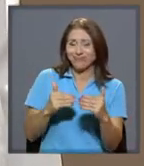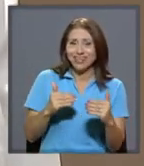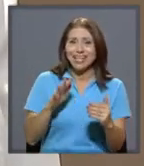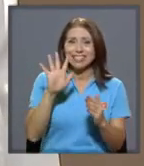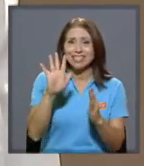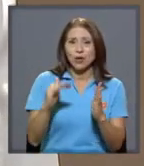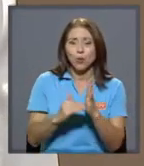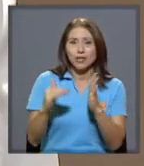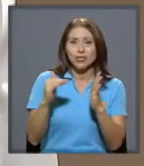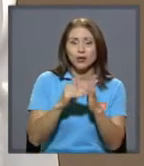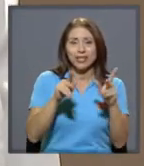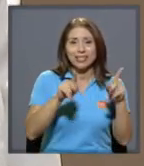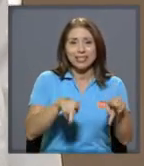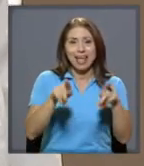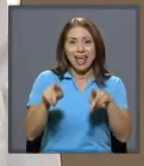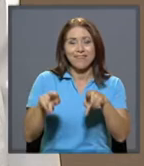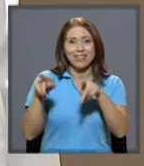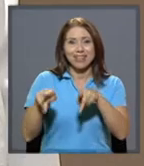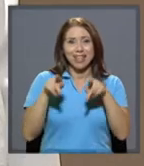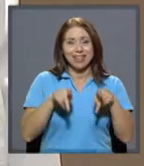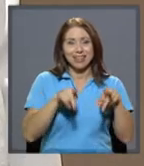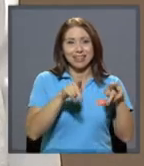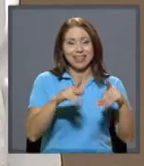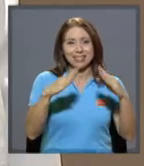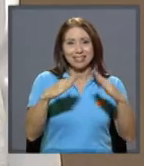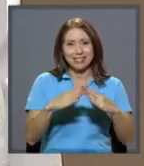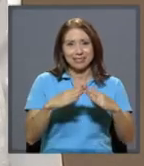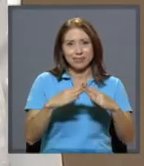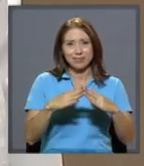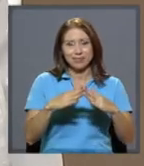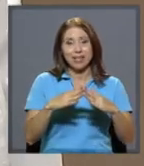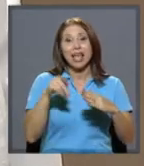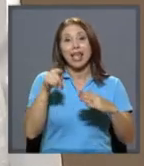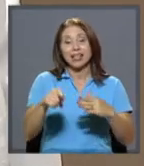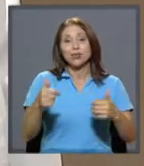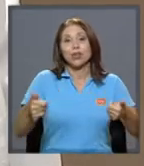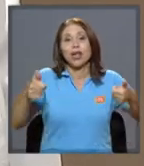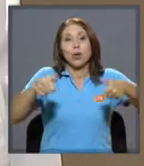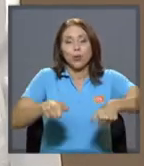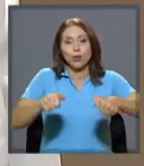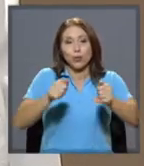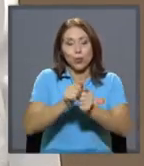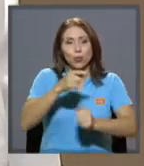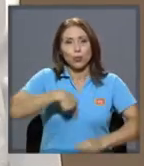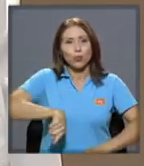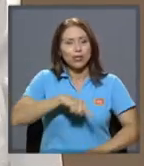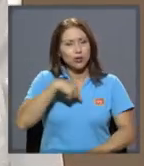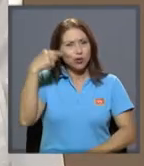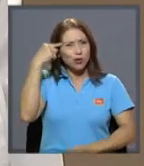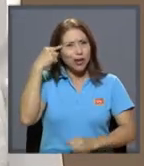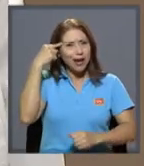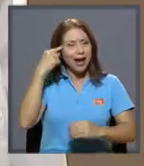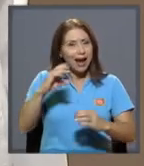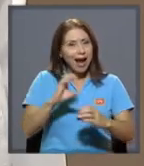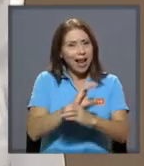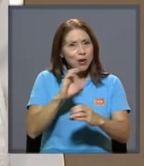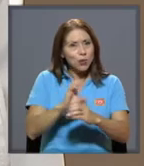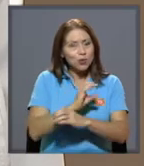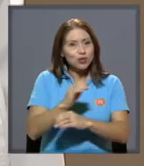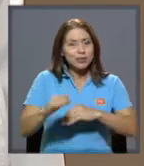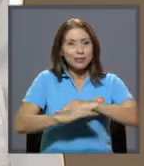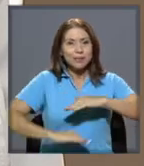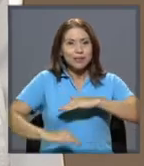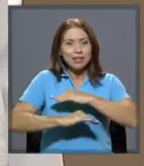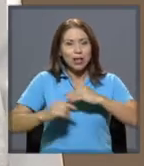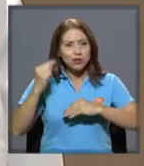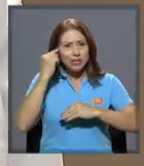5 millones de habitantes, ¿verdad? Según nuestros cálculos, que están basados en las estimaciones y